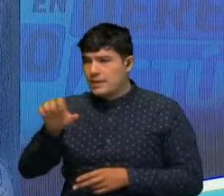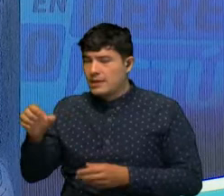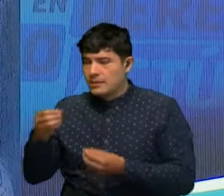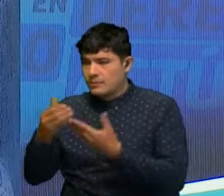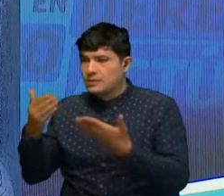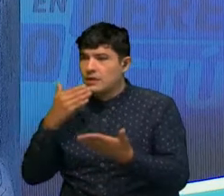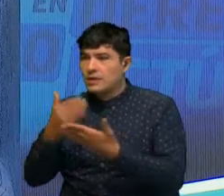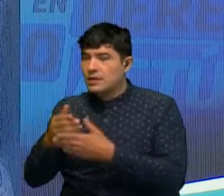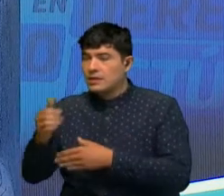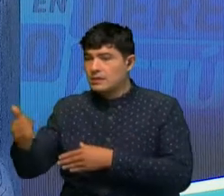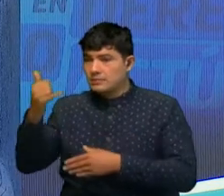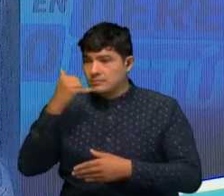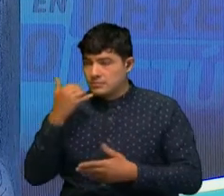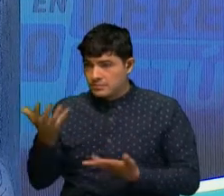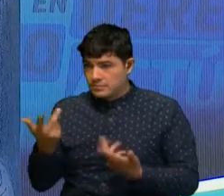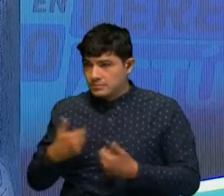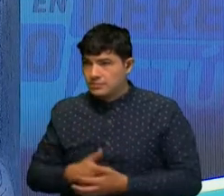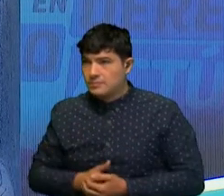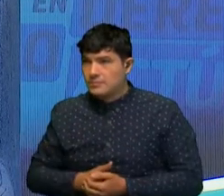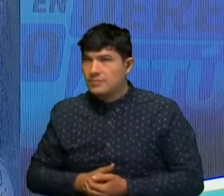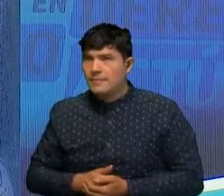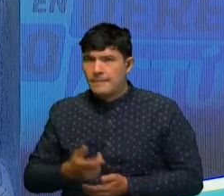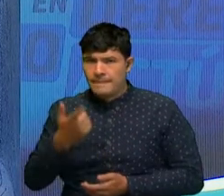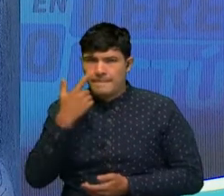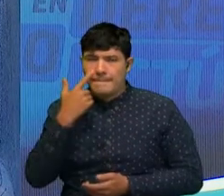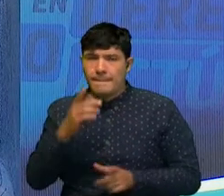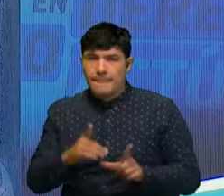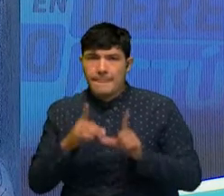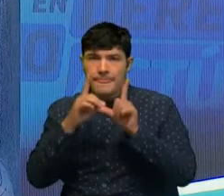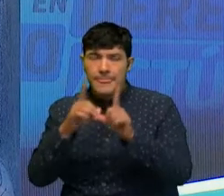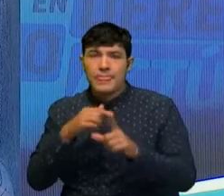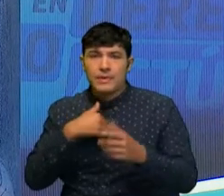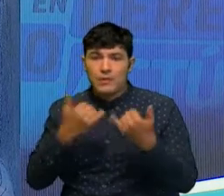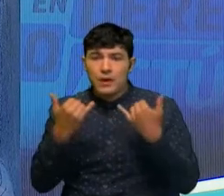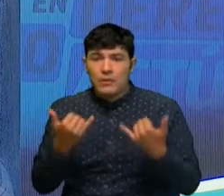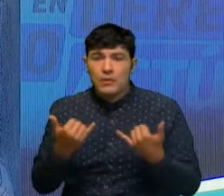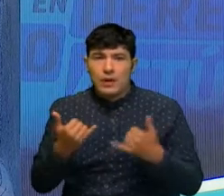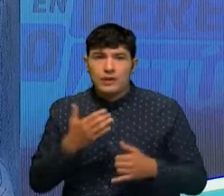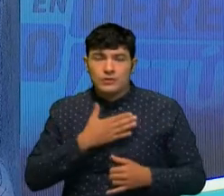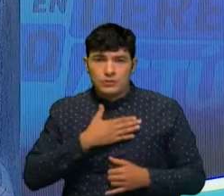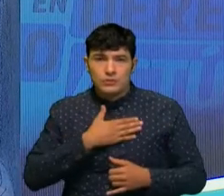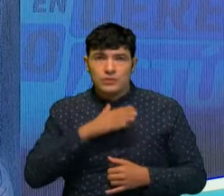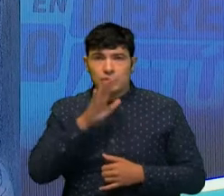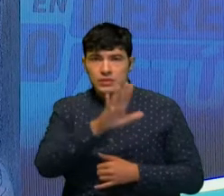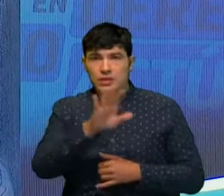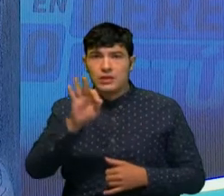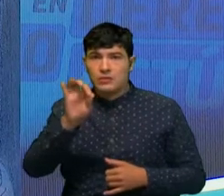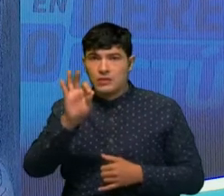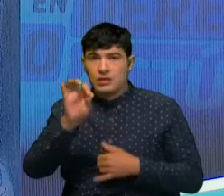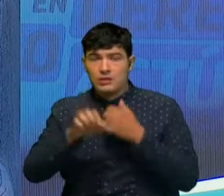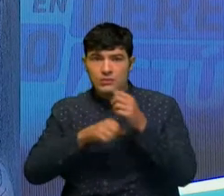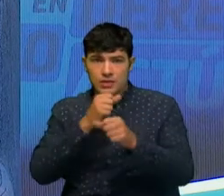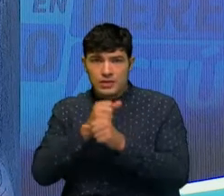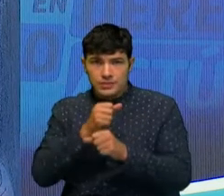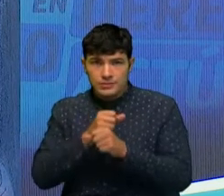Cuéntenos, ¿cuál es su inquietud? A ver, mis doctores, yo actualmente tengo 58 años. Uh-huh. Sí.